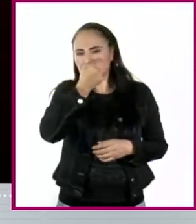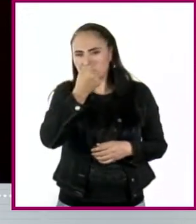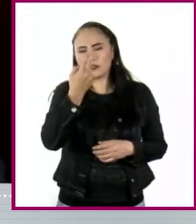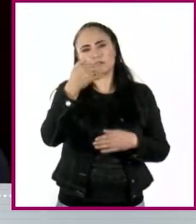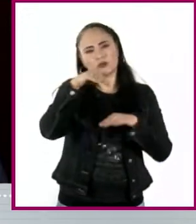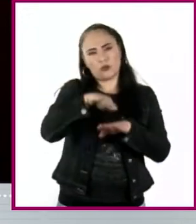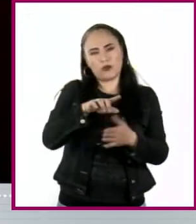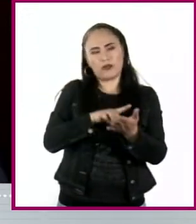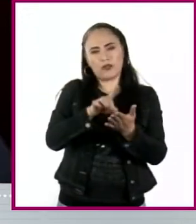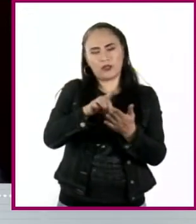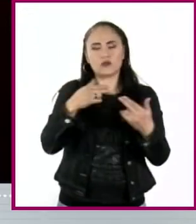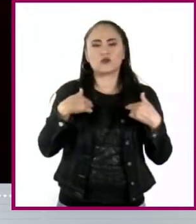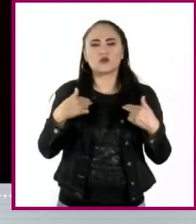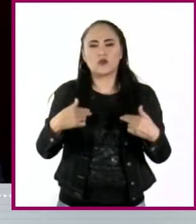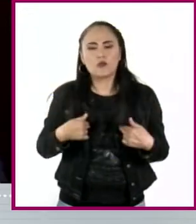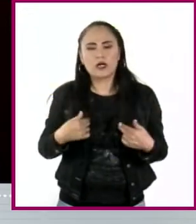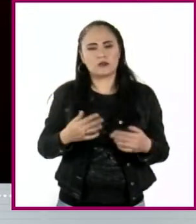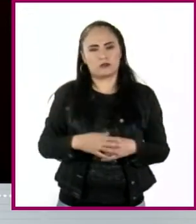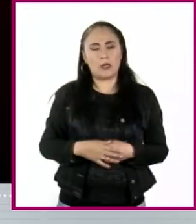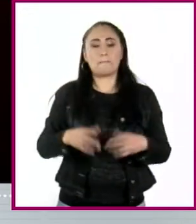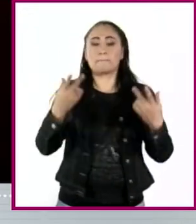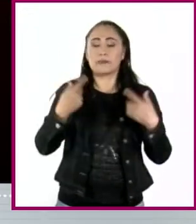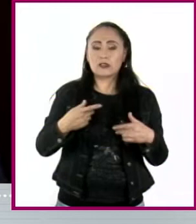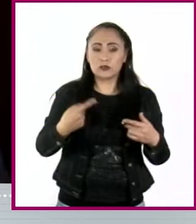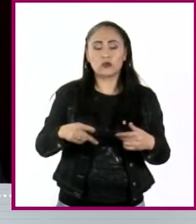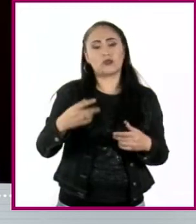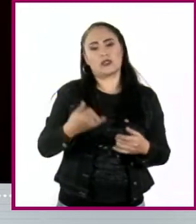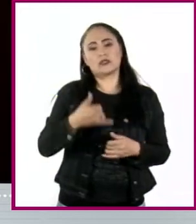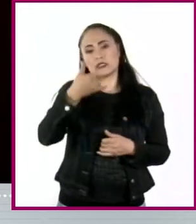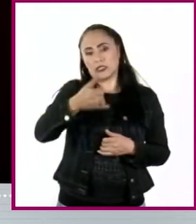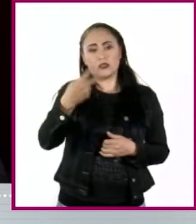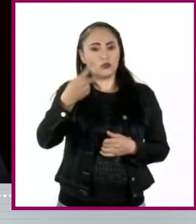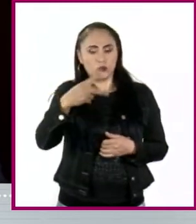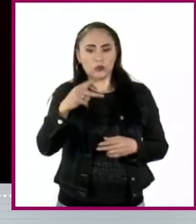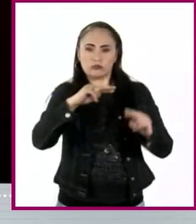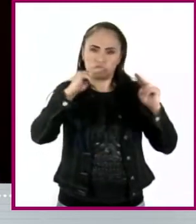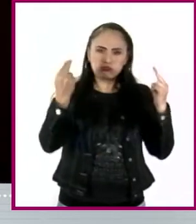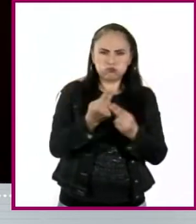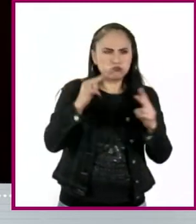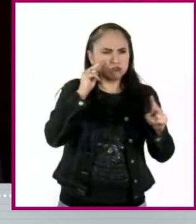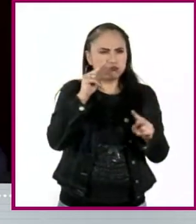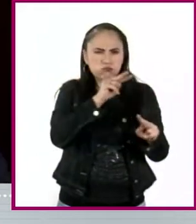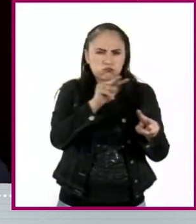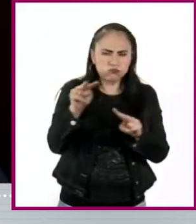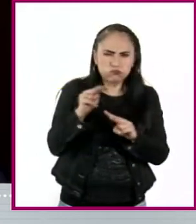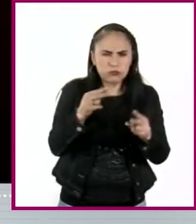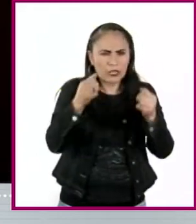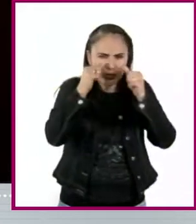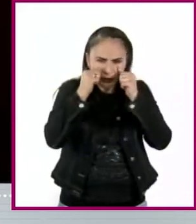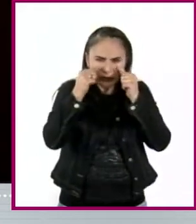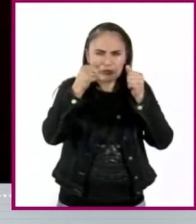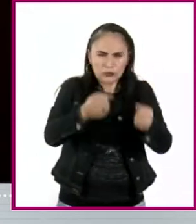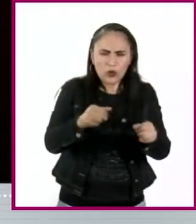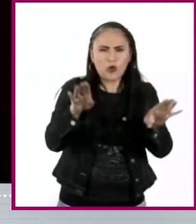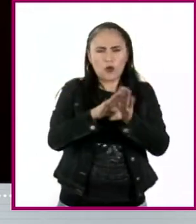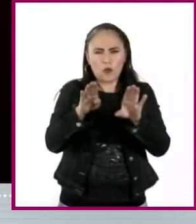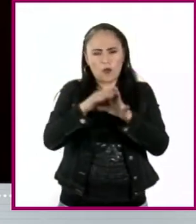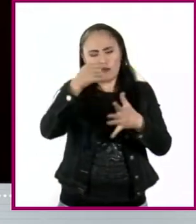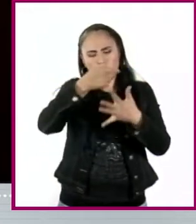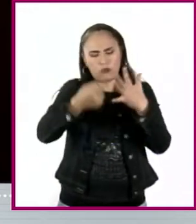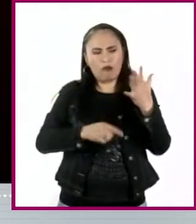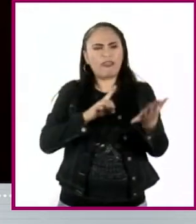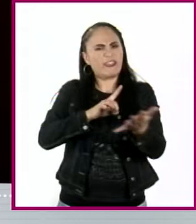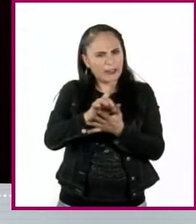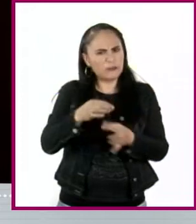derechos humanos. Ver a las personas y sus necesidades y garantizar esas necesidades a través de derechos efectivos que se hacen